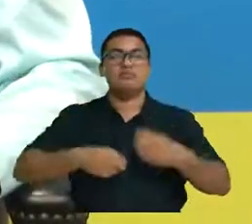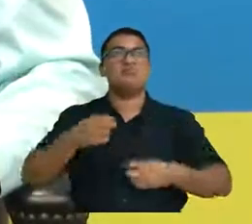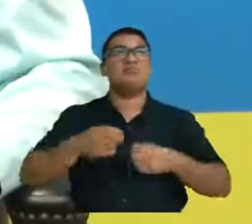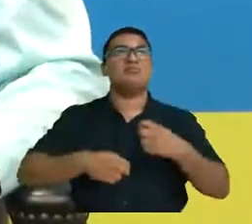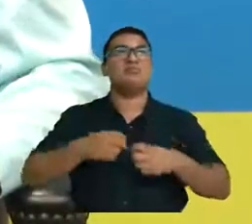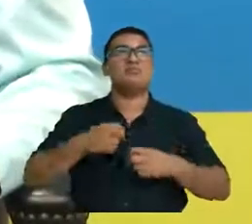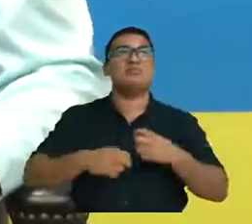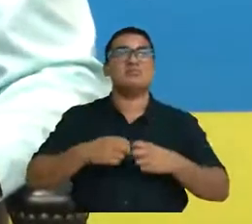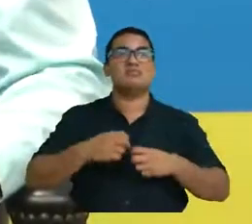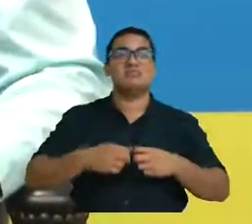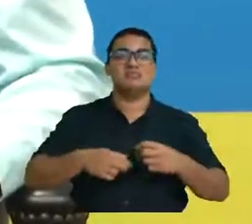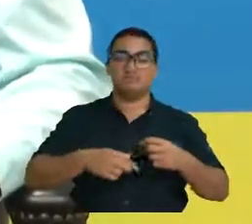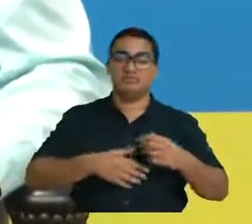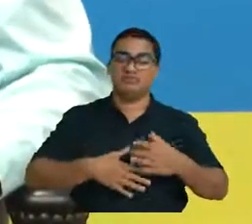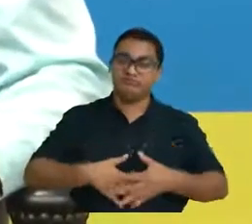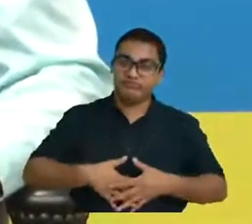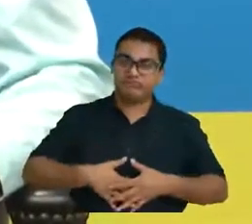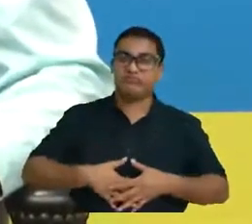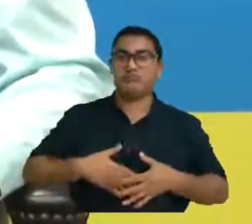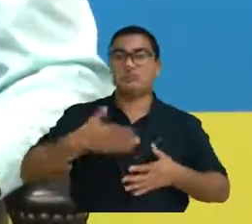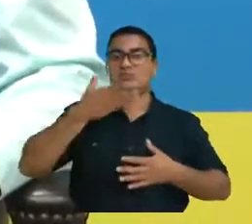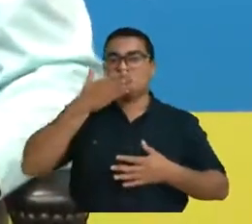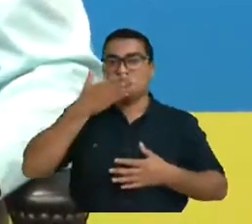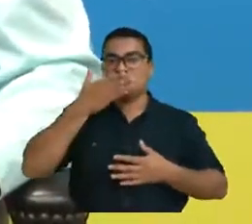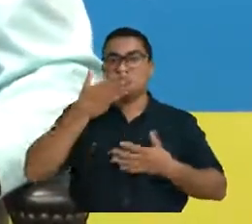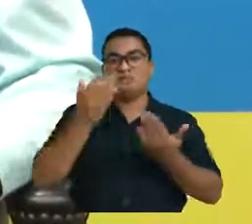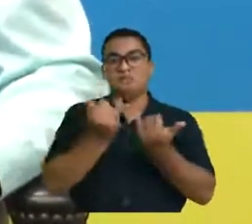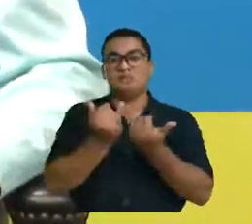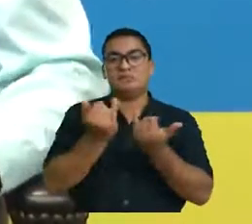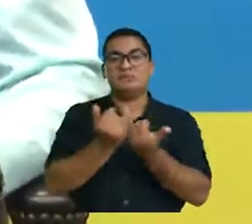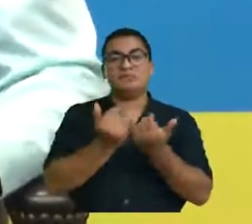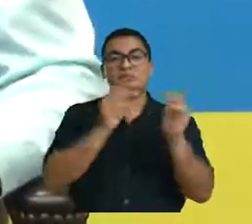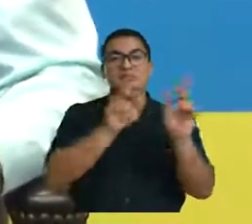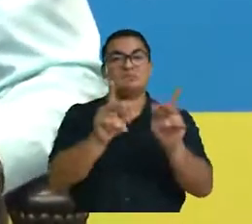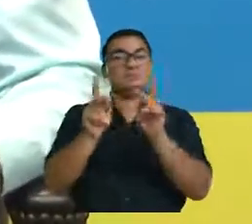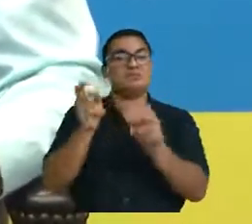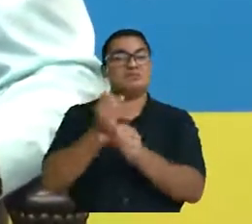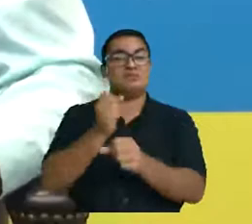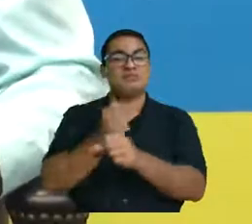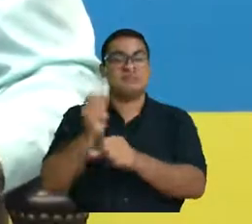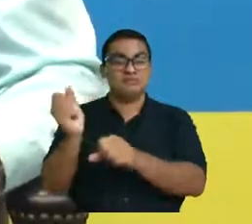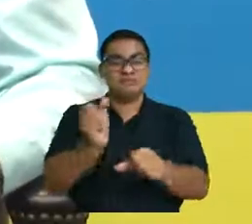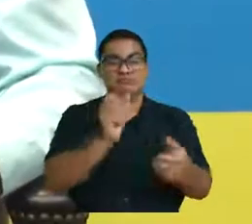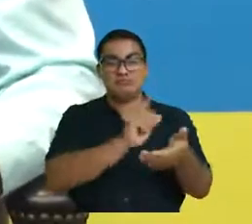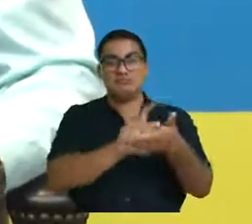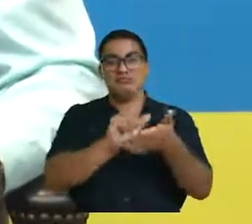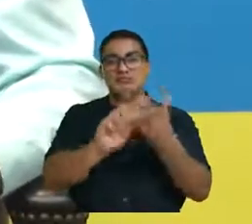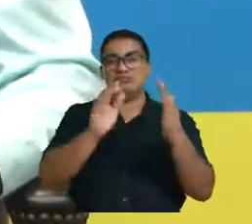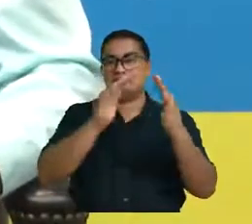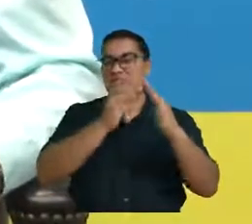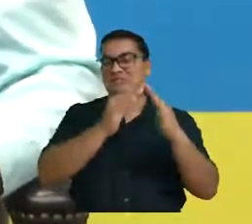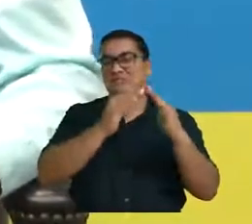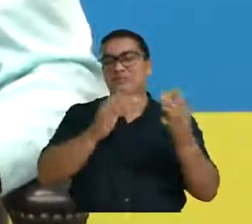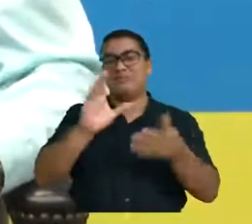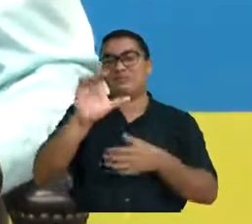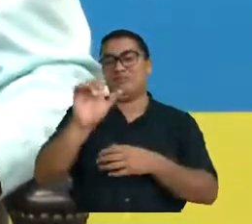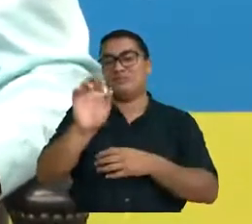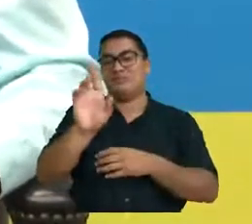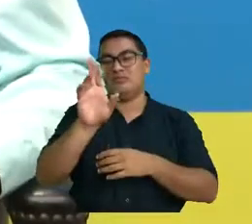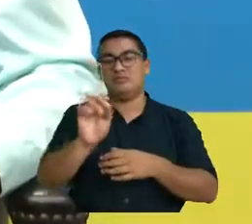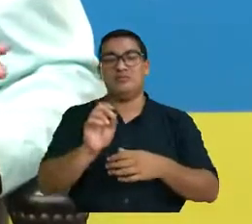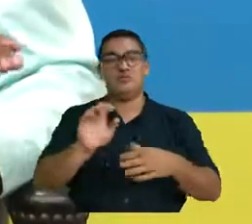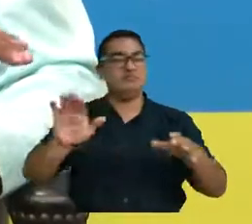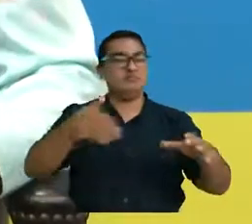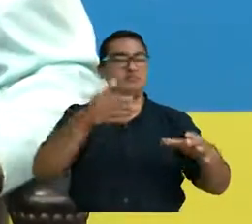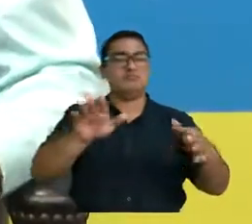gastrointestinales, respiratorias, y las amas de casa siempre han usado el cloro para la limpieza general en la cocina, en la